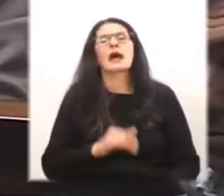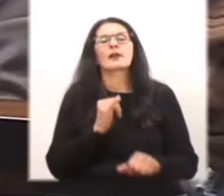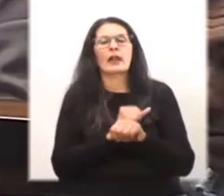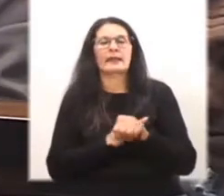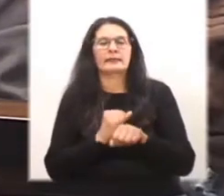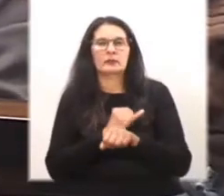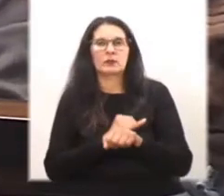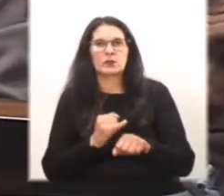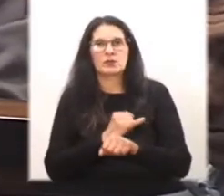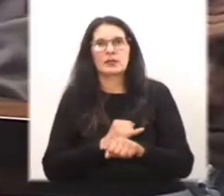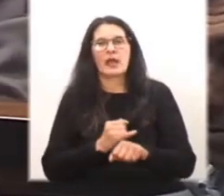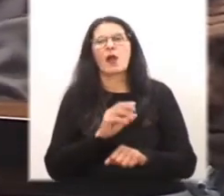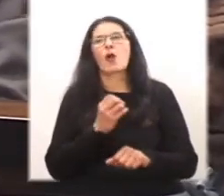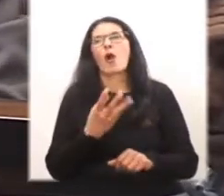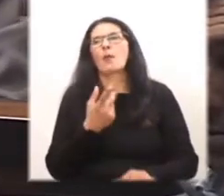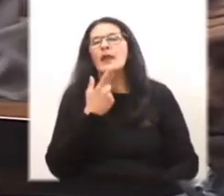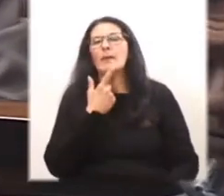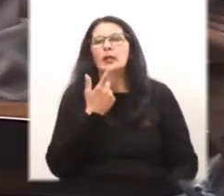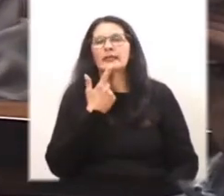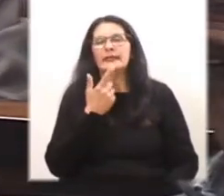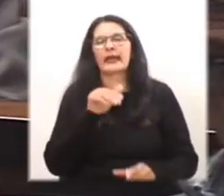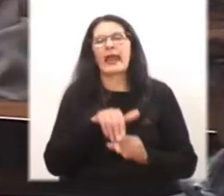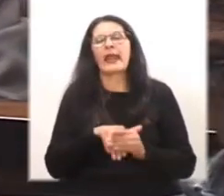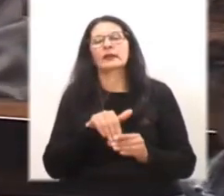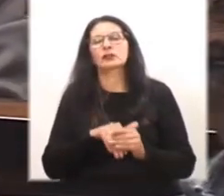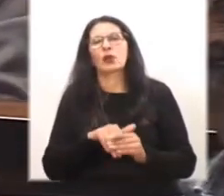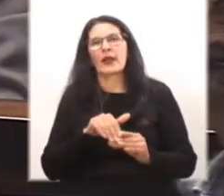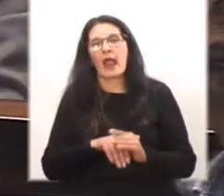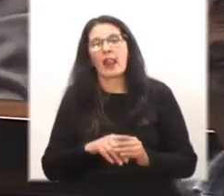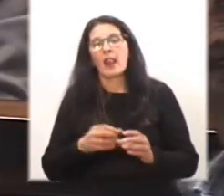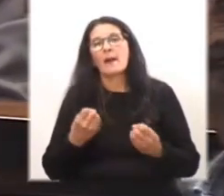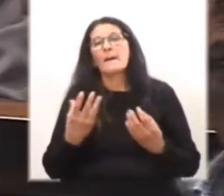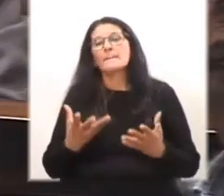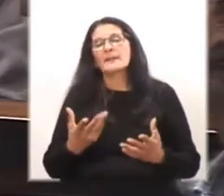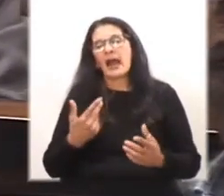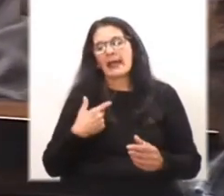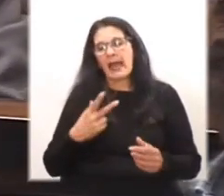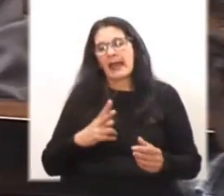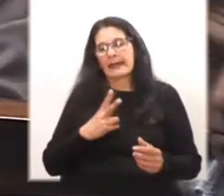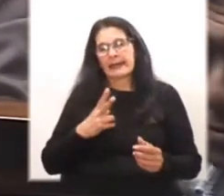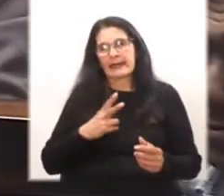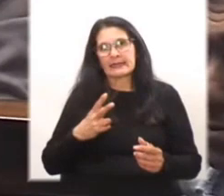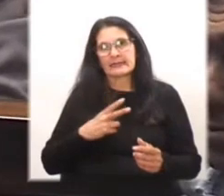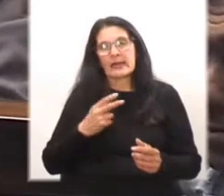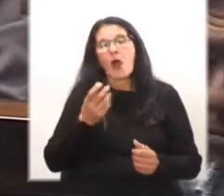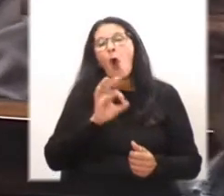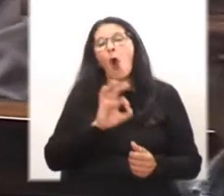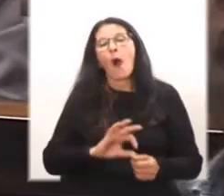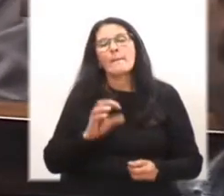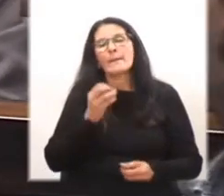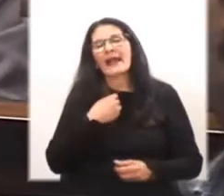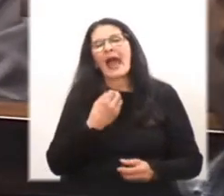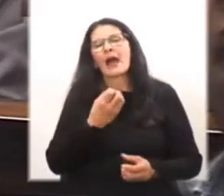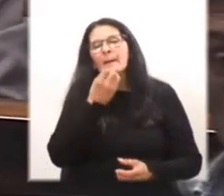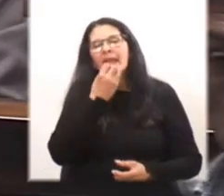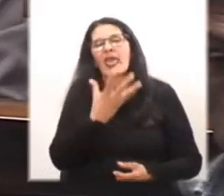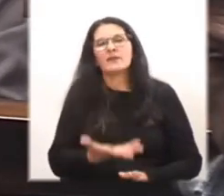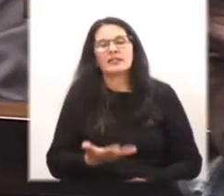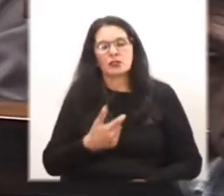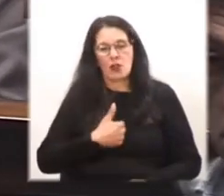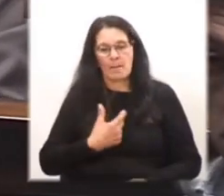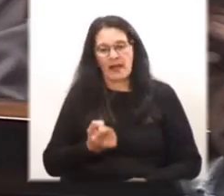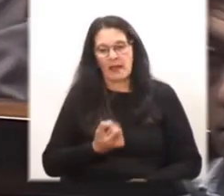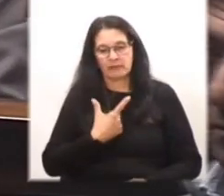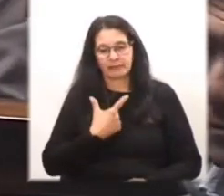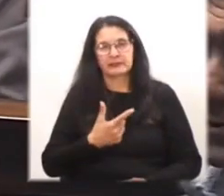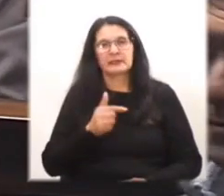como trampolín político electoral para enriquecerse o para beneficiarse